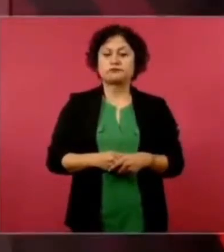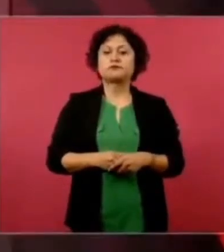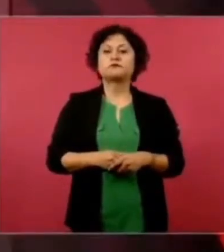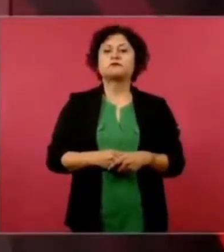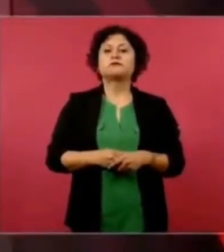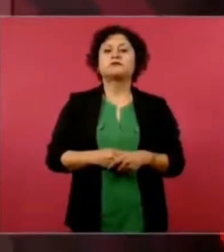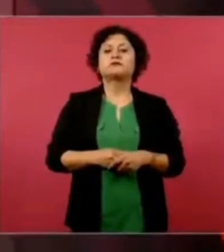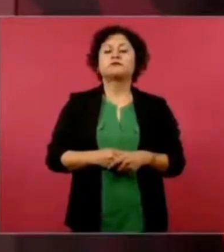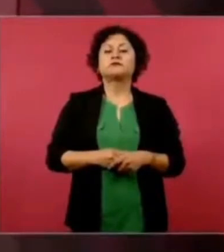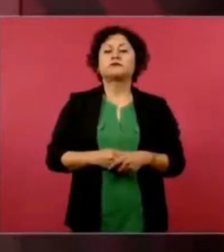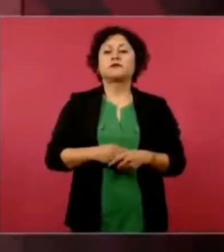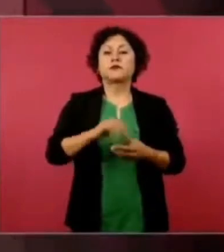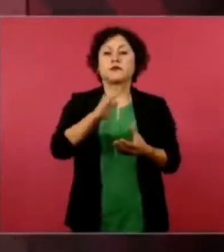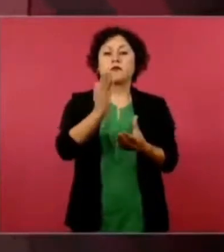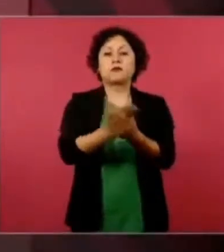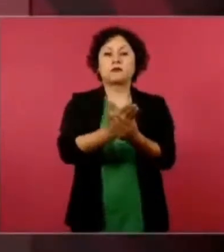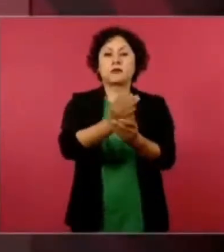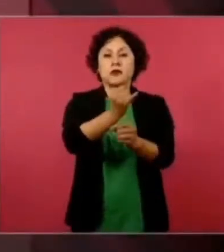expediente abierto,